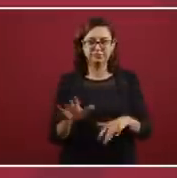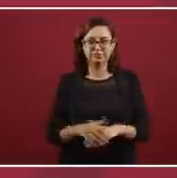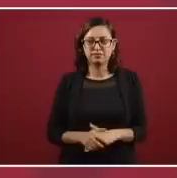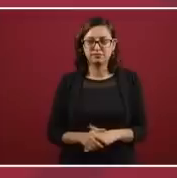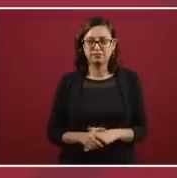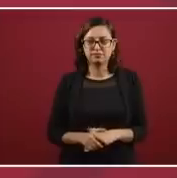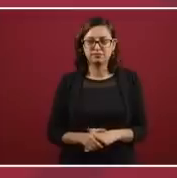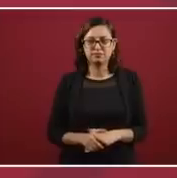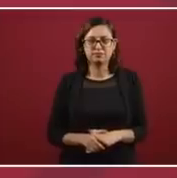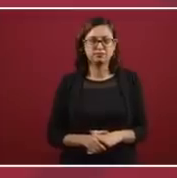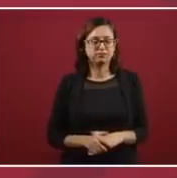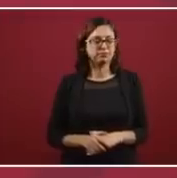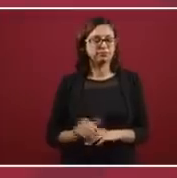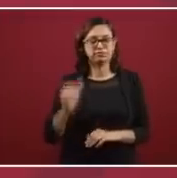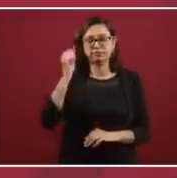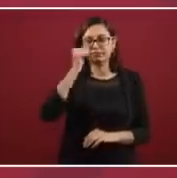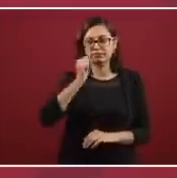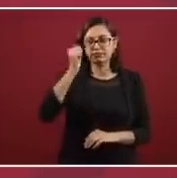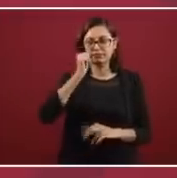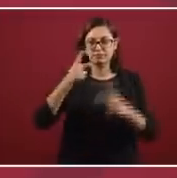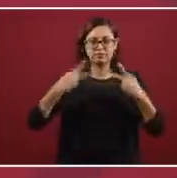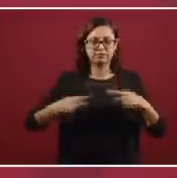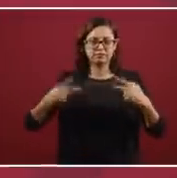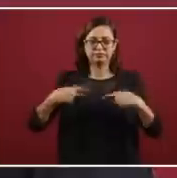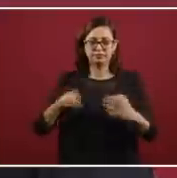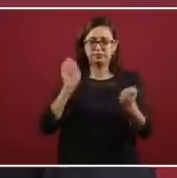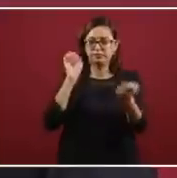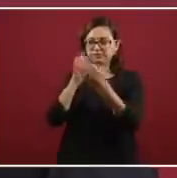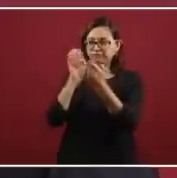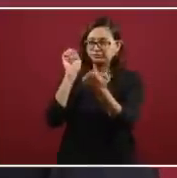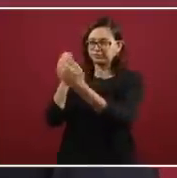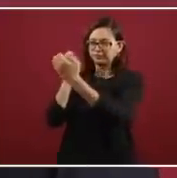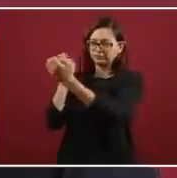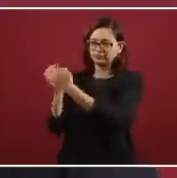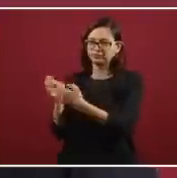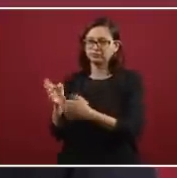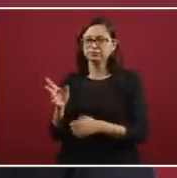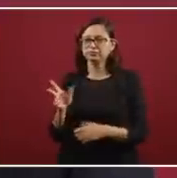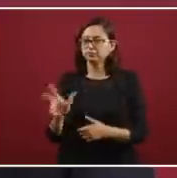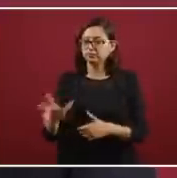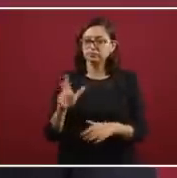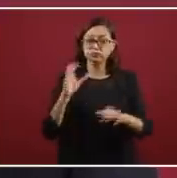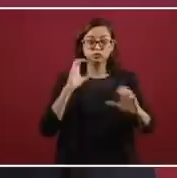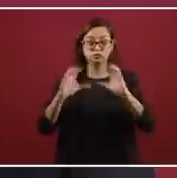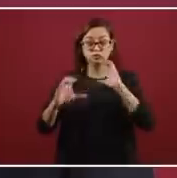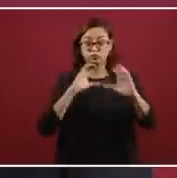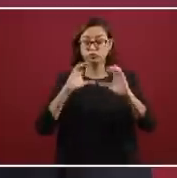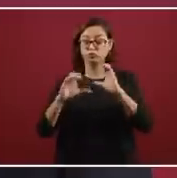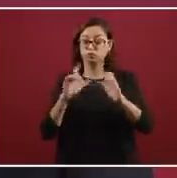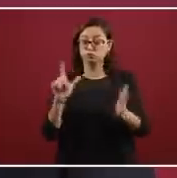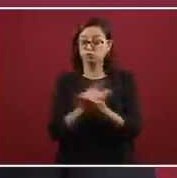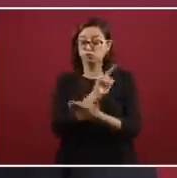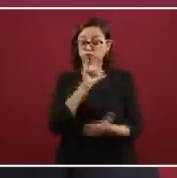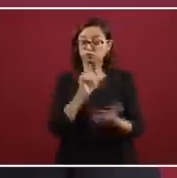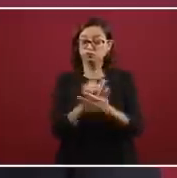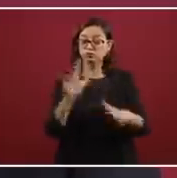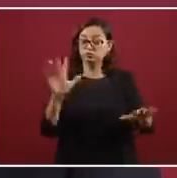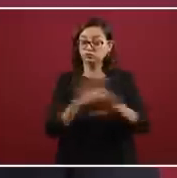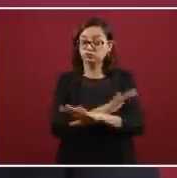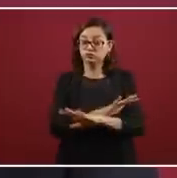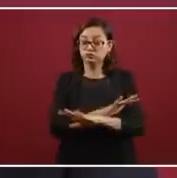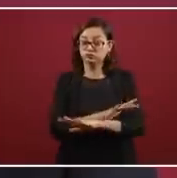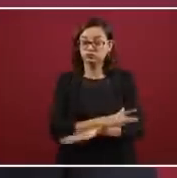engañaron a la gente de que con la reforma a las comunicaciones, ¿se acuerdan cuánto